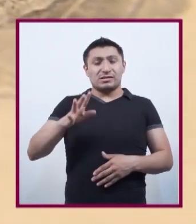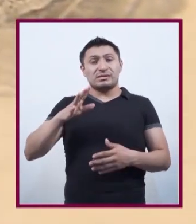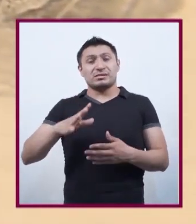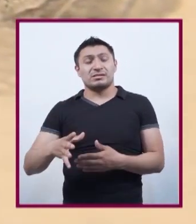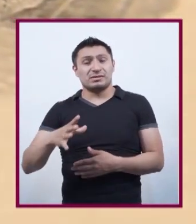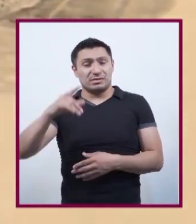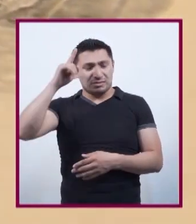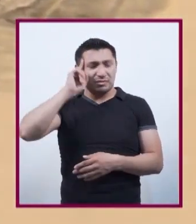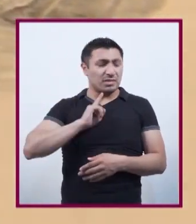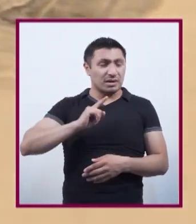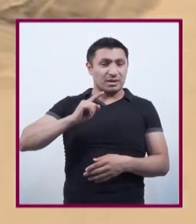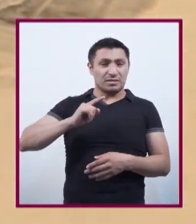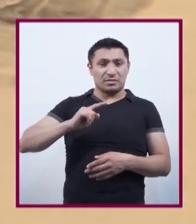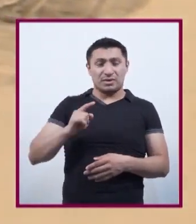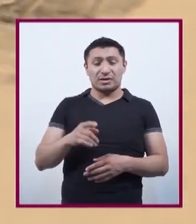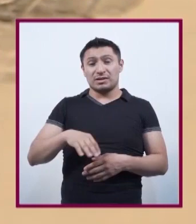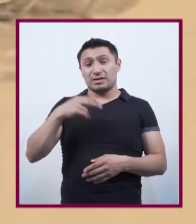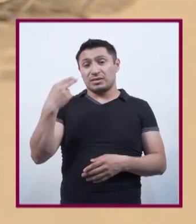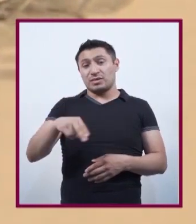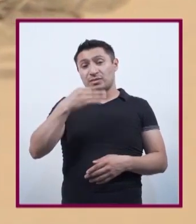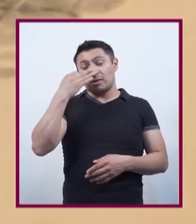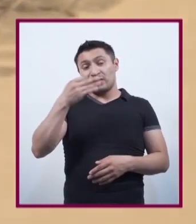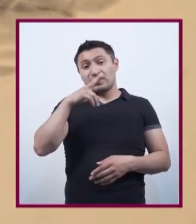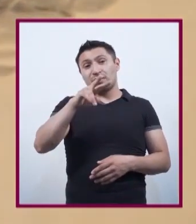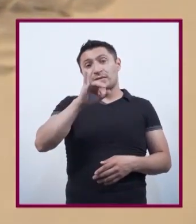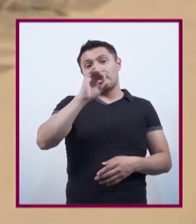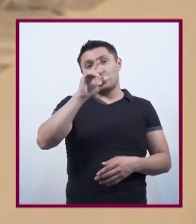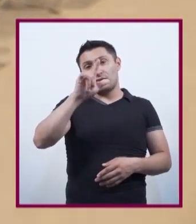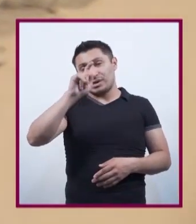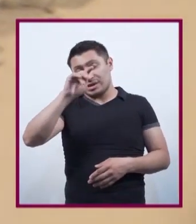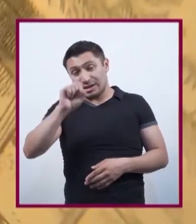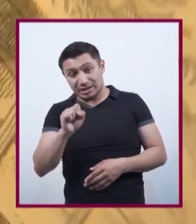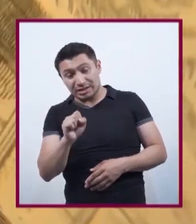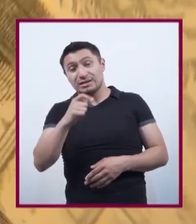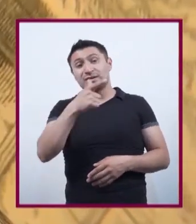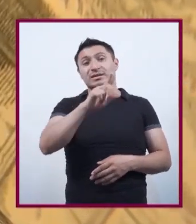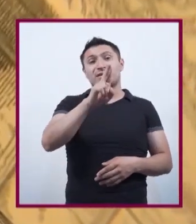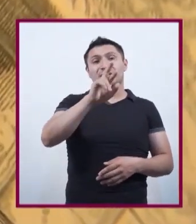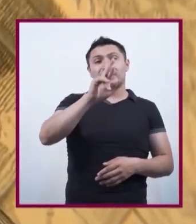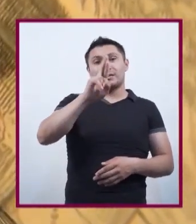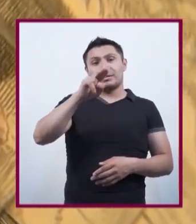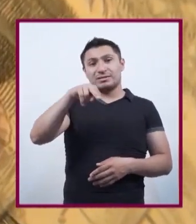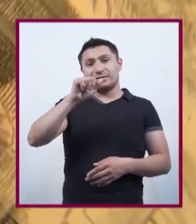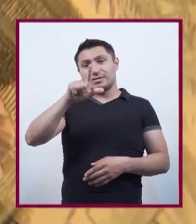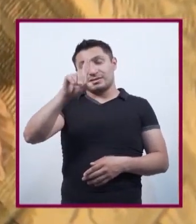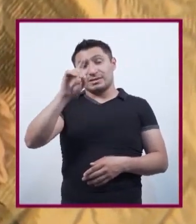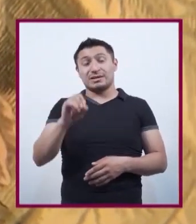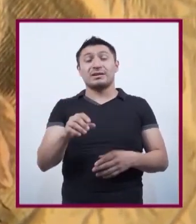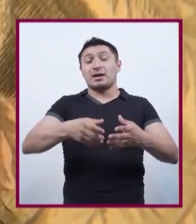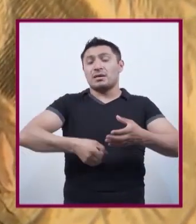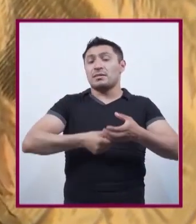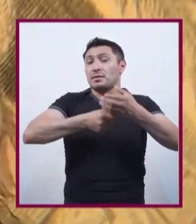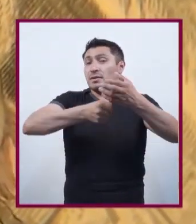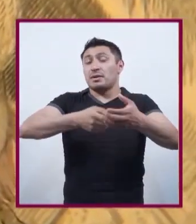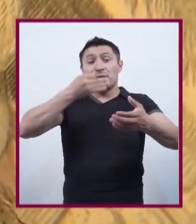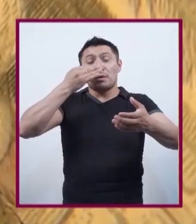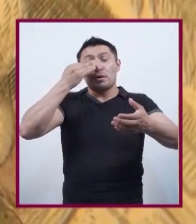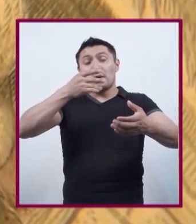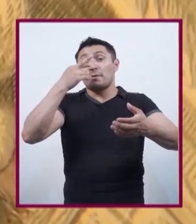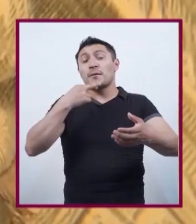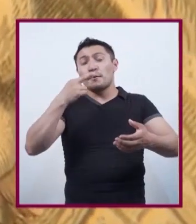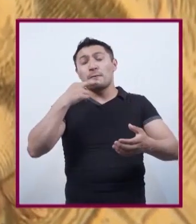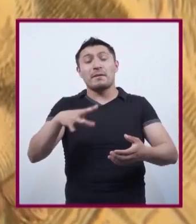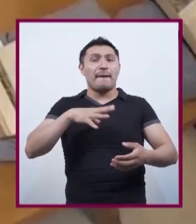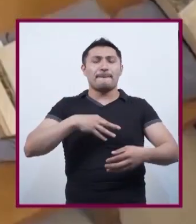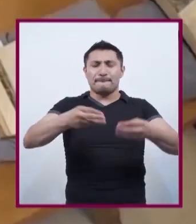XIX, las publicaciones para mujeres tenían nombres de flores. Tenemos las violetas de la Náhuac, la guirnalda, el